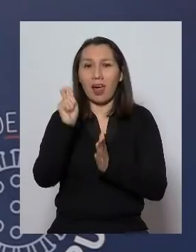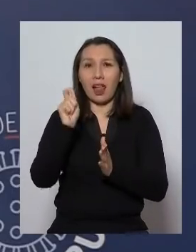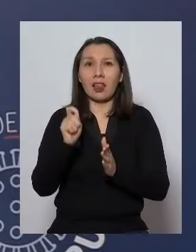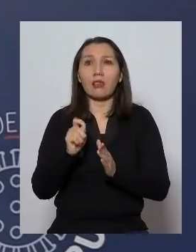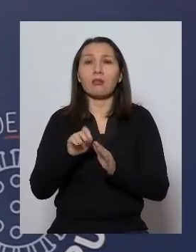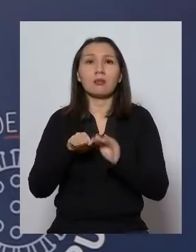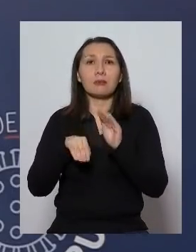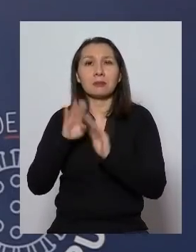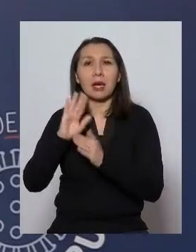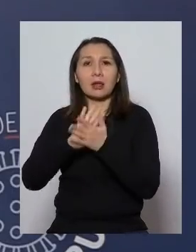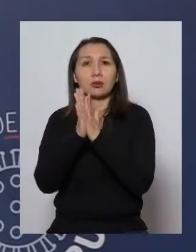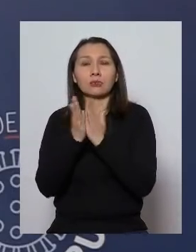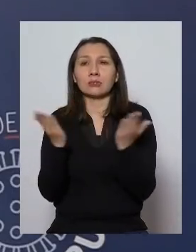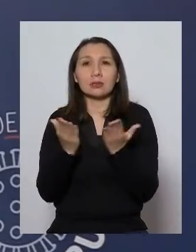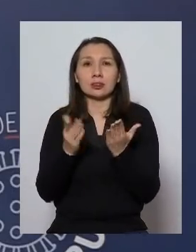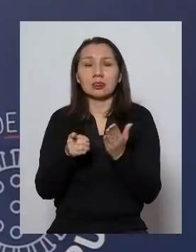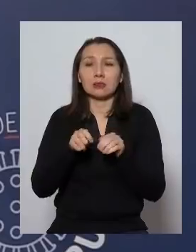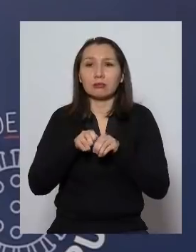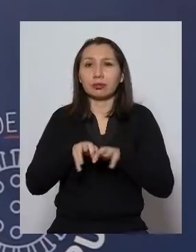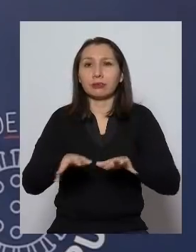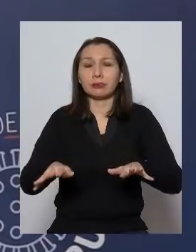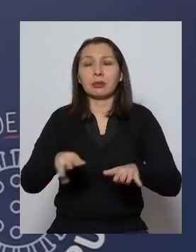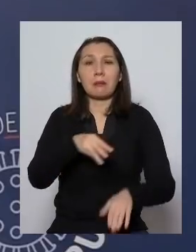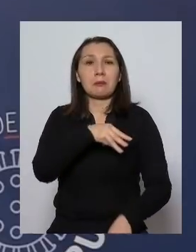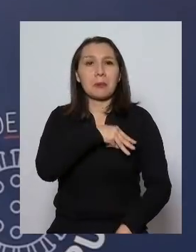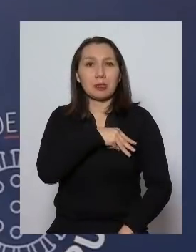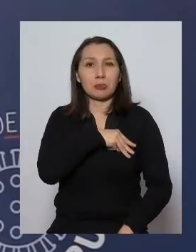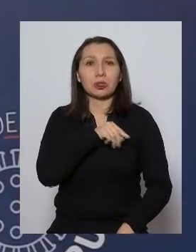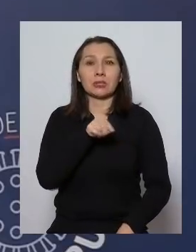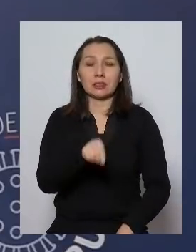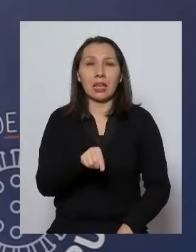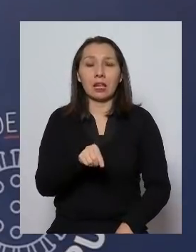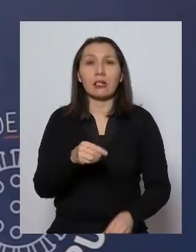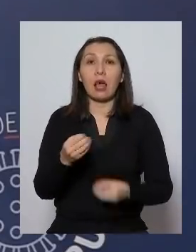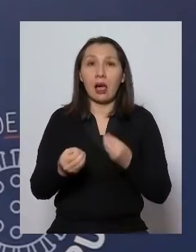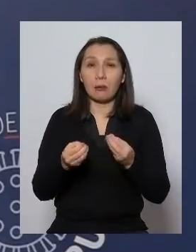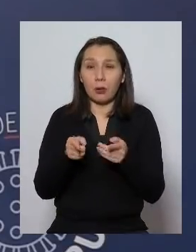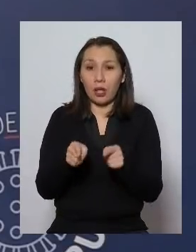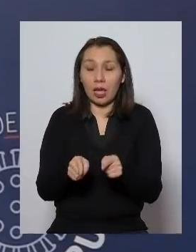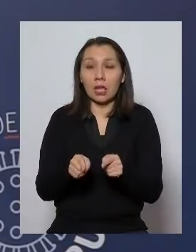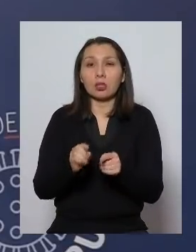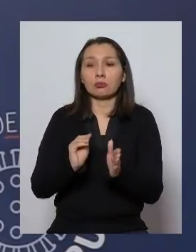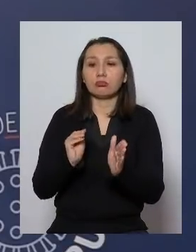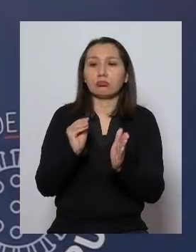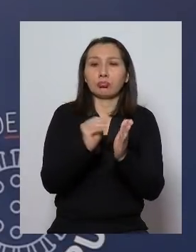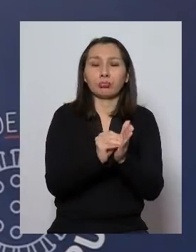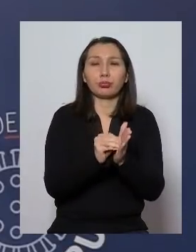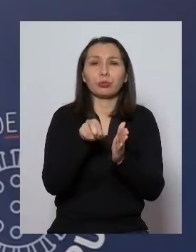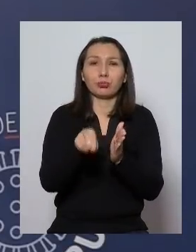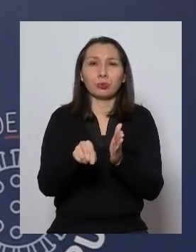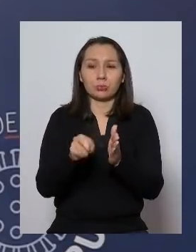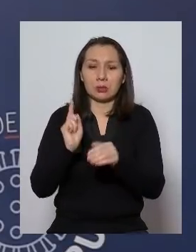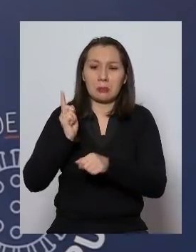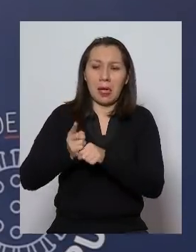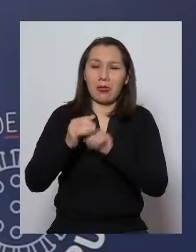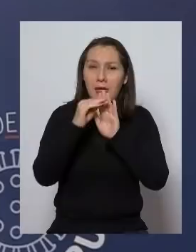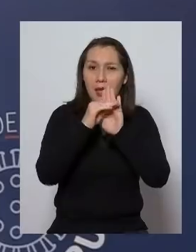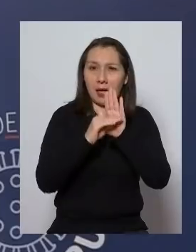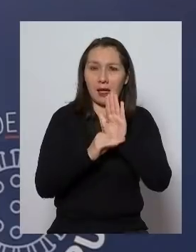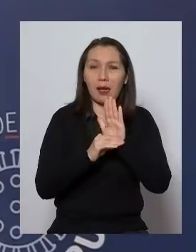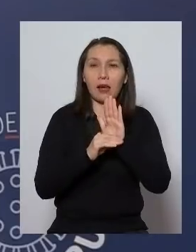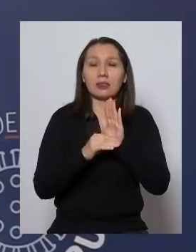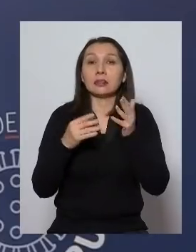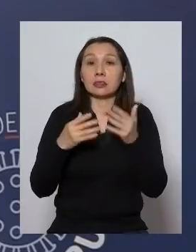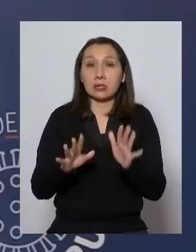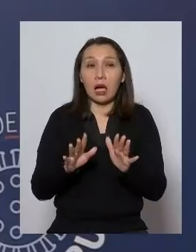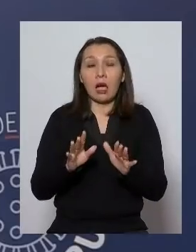sobre todo en lo que se refiere al brote de la región metropolitana, y es por eso que se han implementado las medidas que